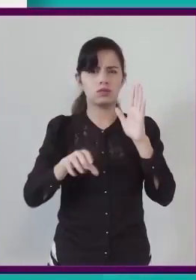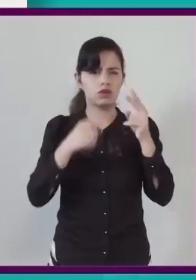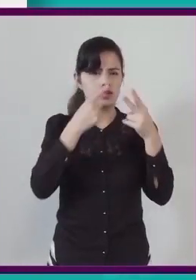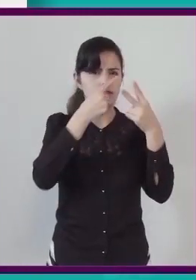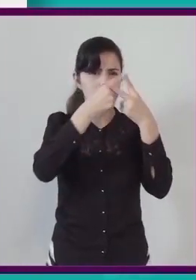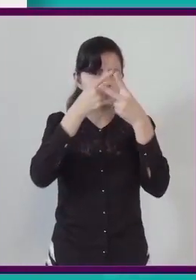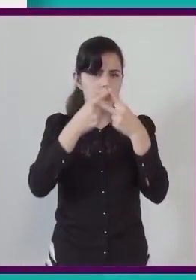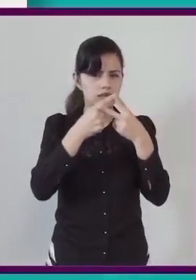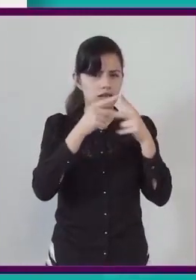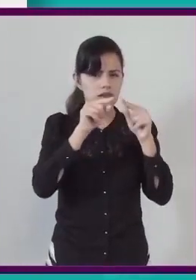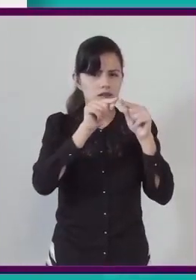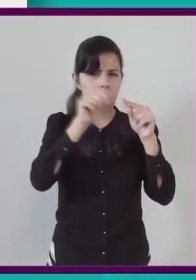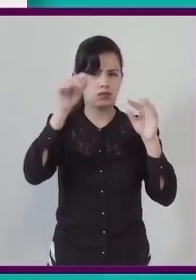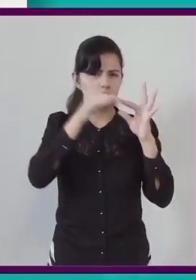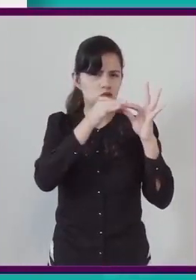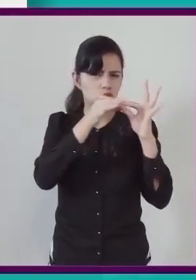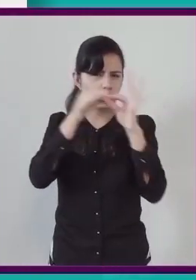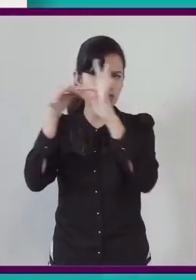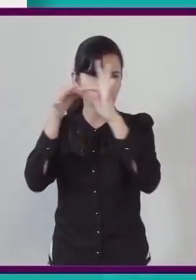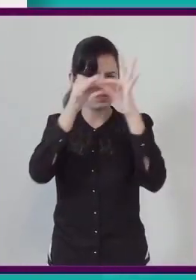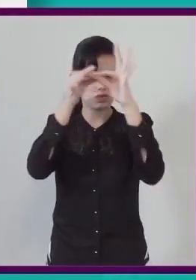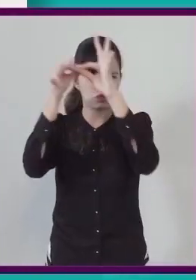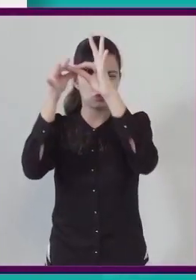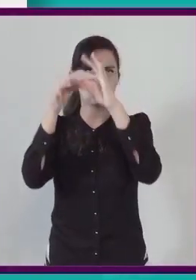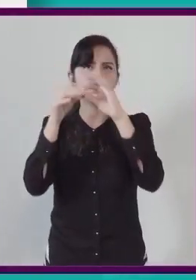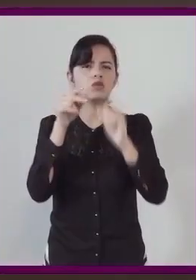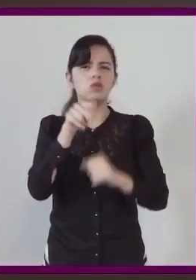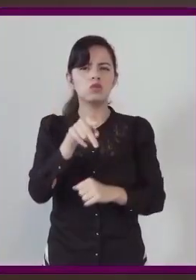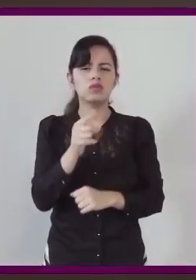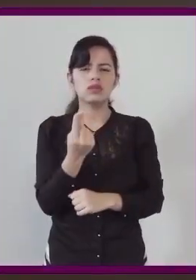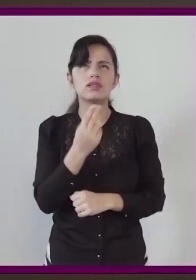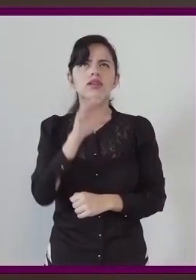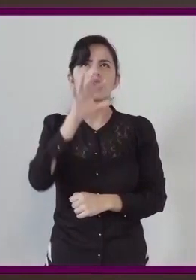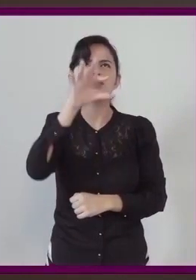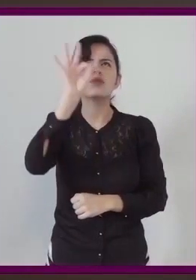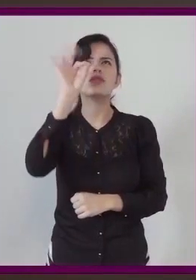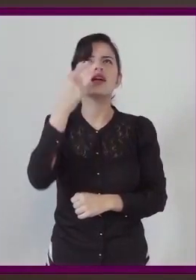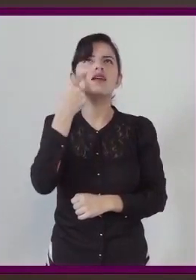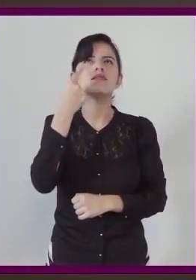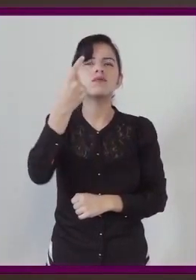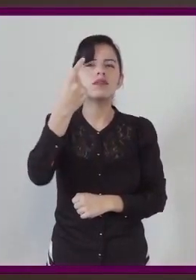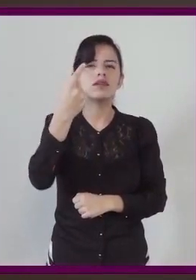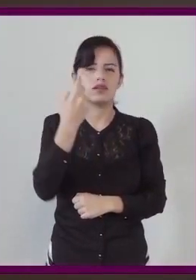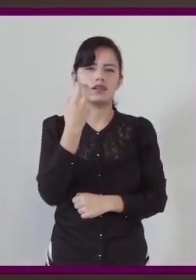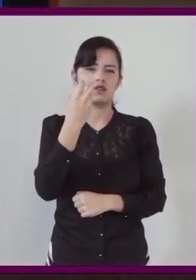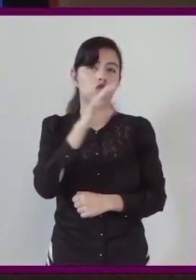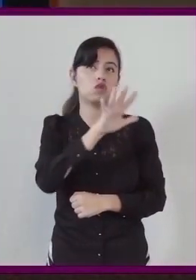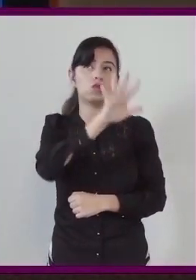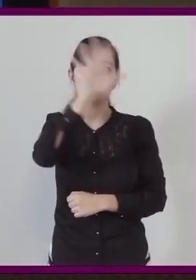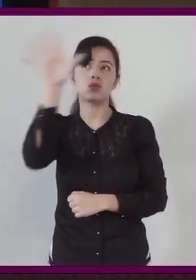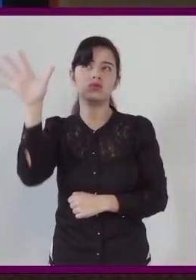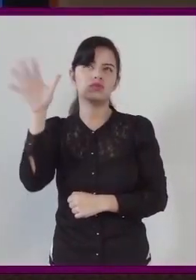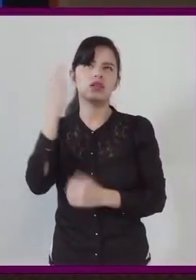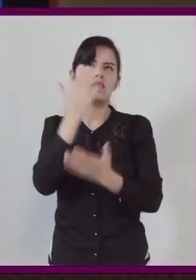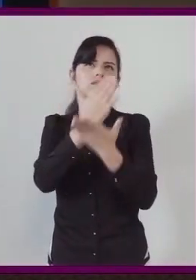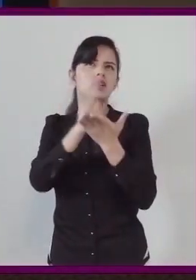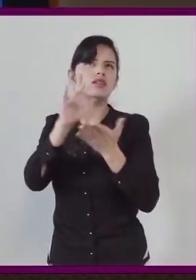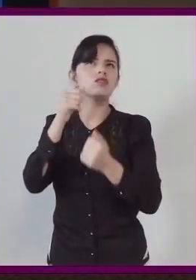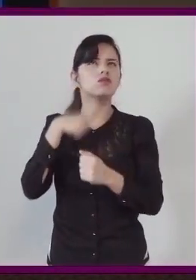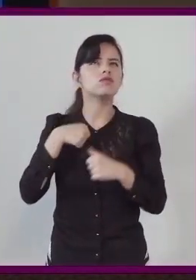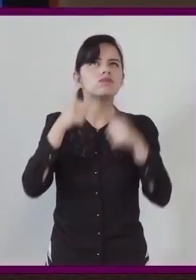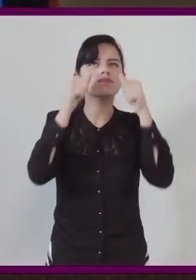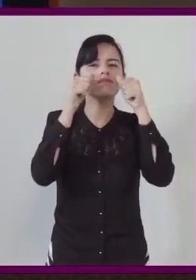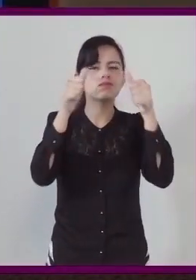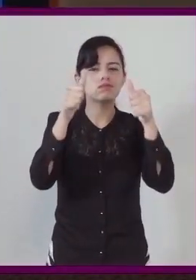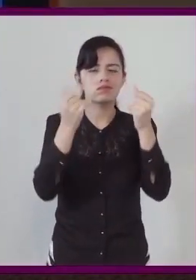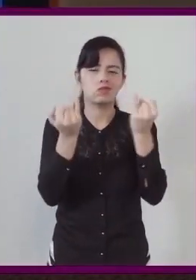pocas estrellas sobre todas las demás, ¿cierto? Y desde las narrativas entonces,